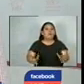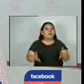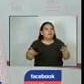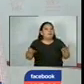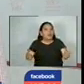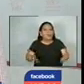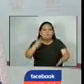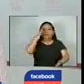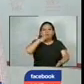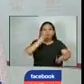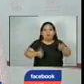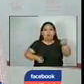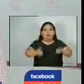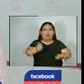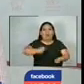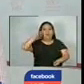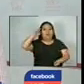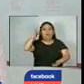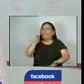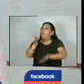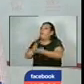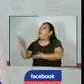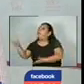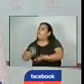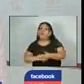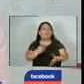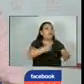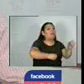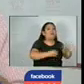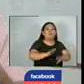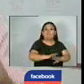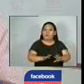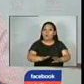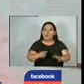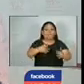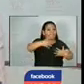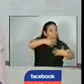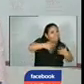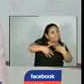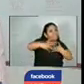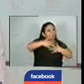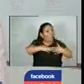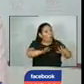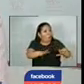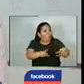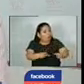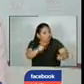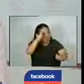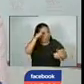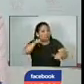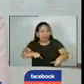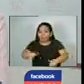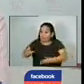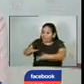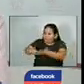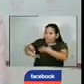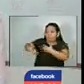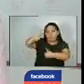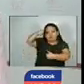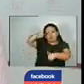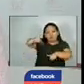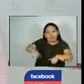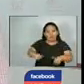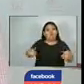el recoger de la basura no solo es llegar a recoger la basura en las comunidades, sino que es interactuar con las comunidades para que también ellas se vuelvan